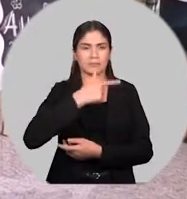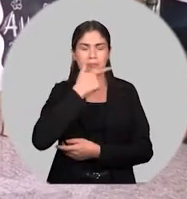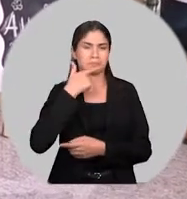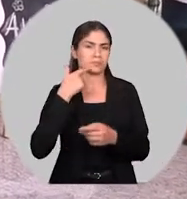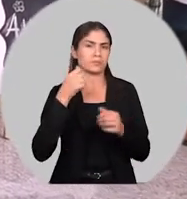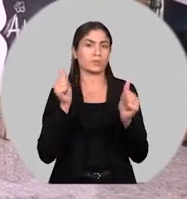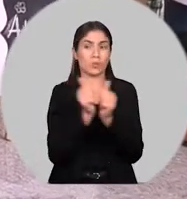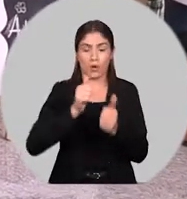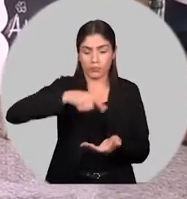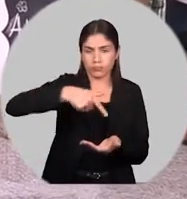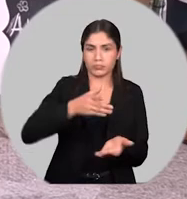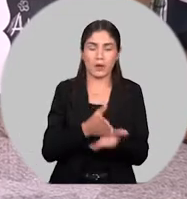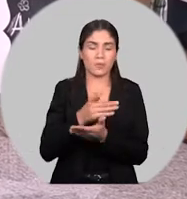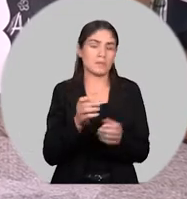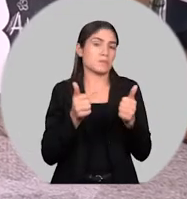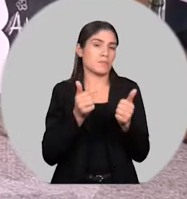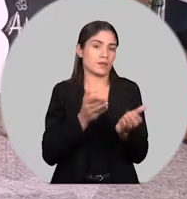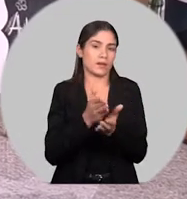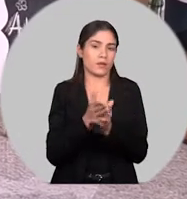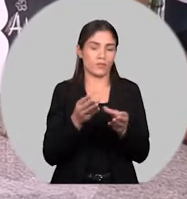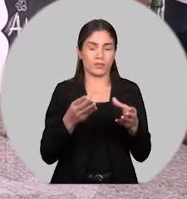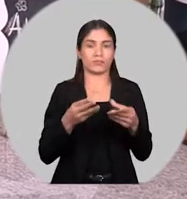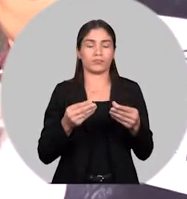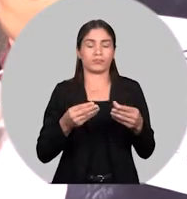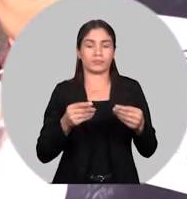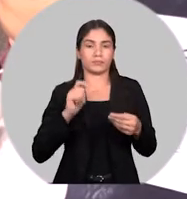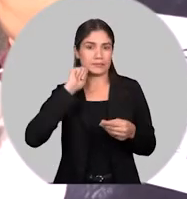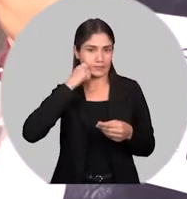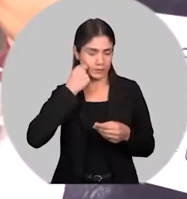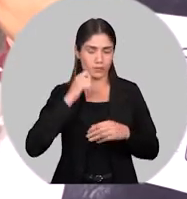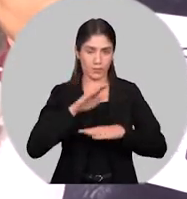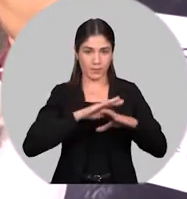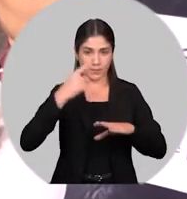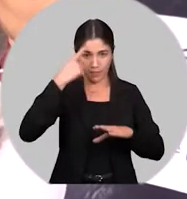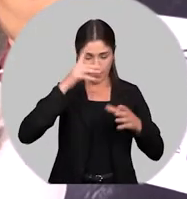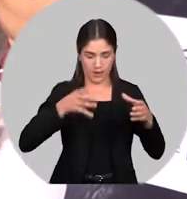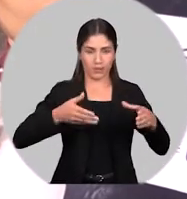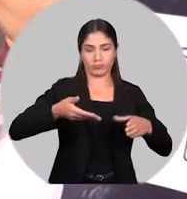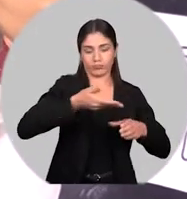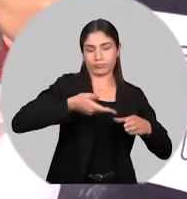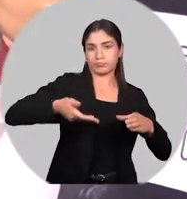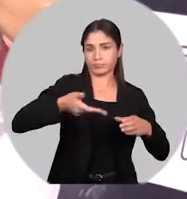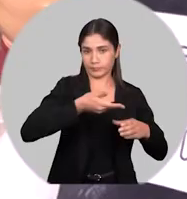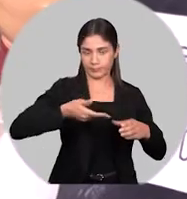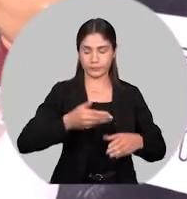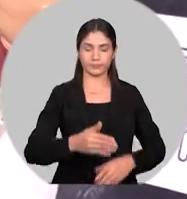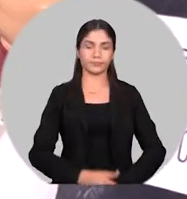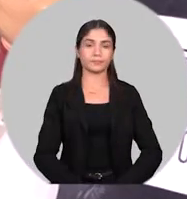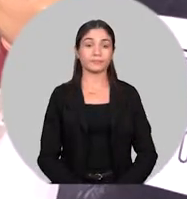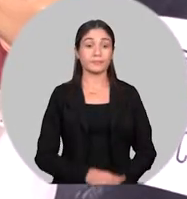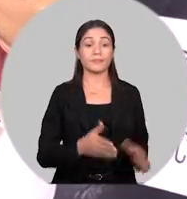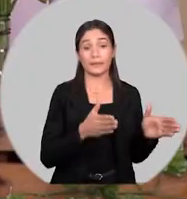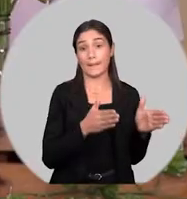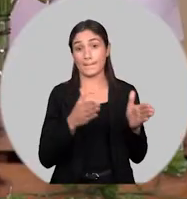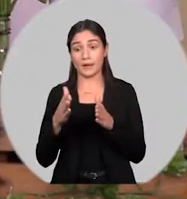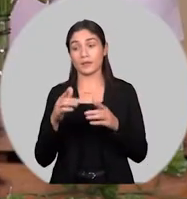Y con la batidora y el queso bien durito, ahí se nos va a formar nuestra cream cheese.